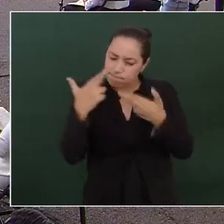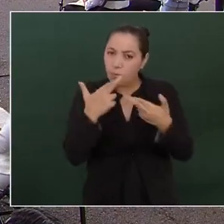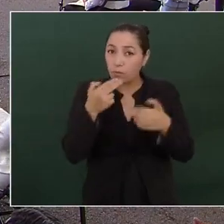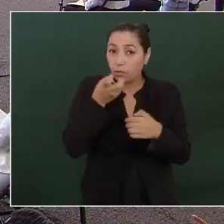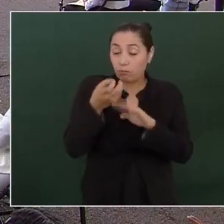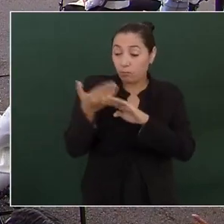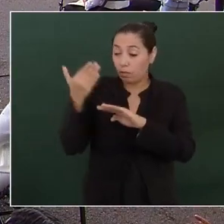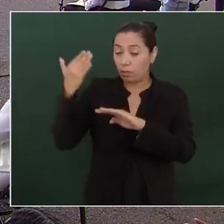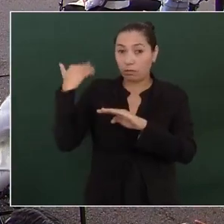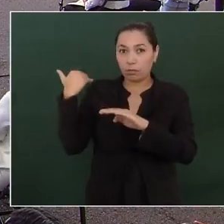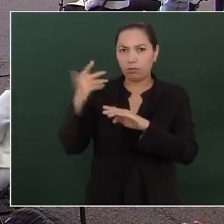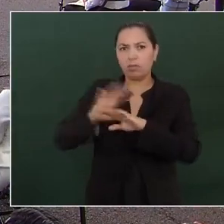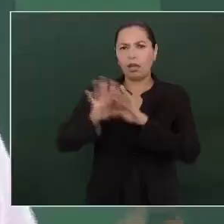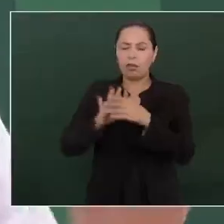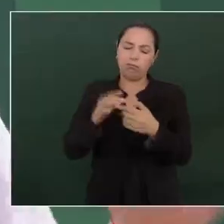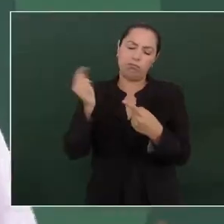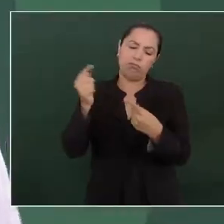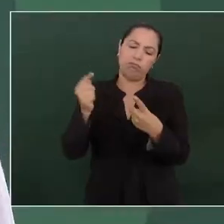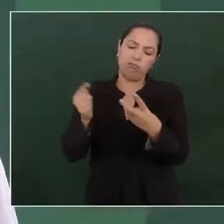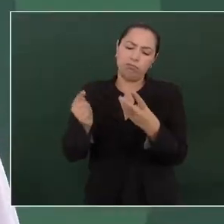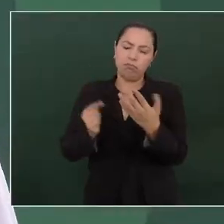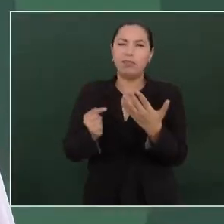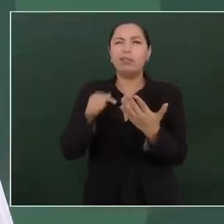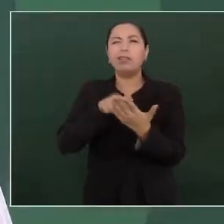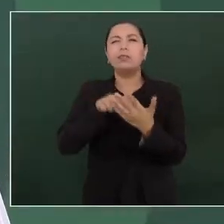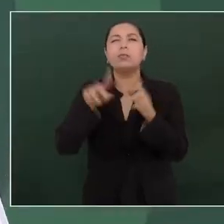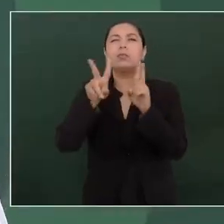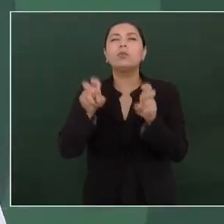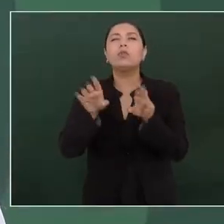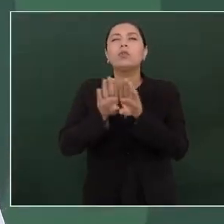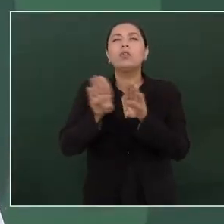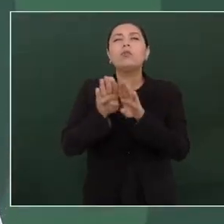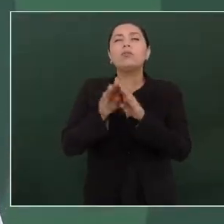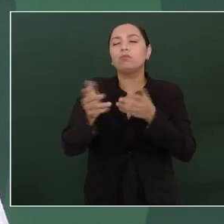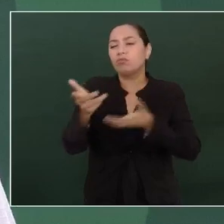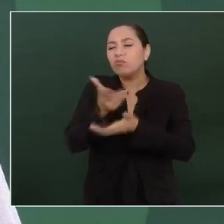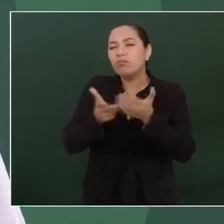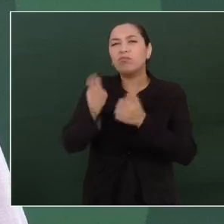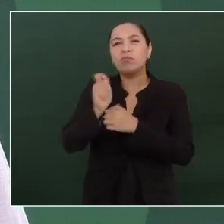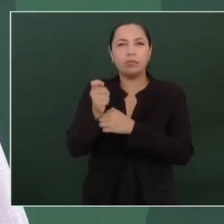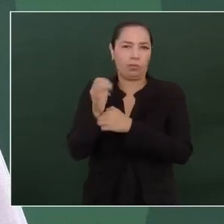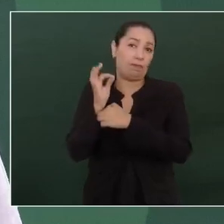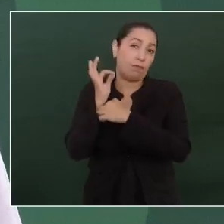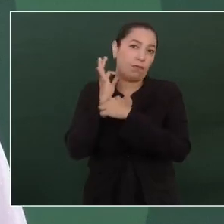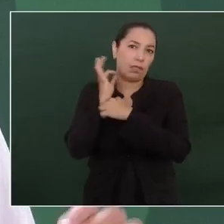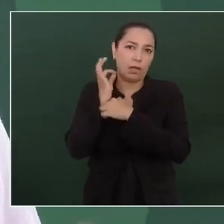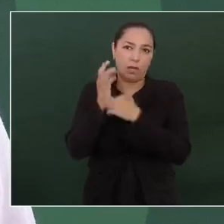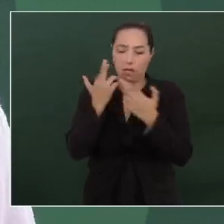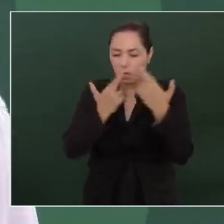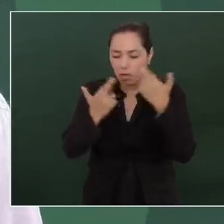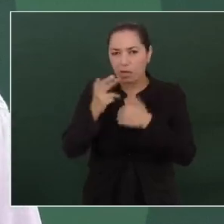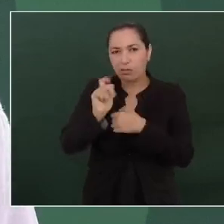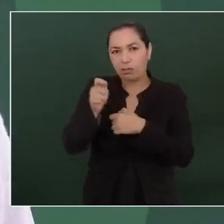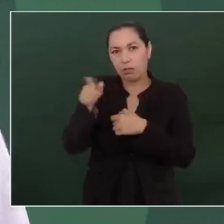en muchos otros momentos, se refieren a asuntos de consolidación fiscal, o de donde la Corte ya se había pronunciado